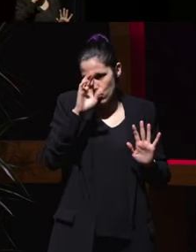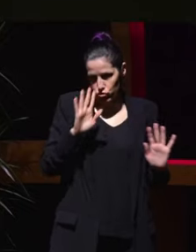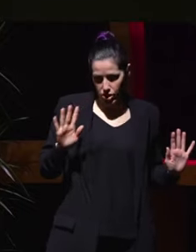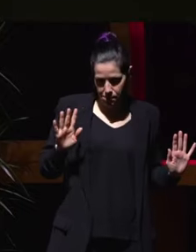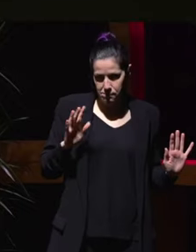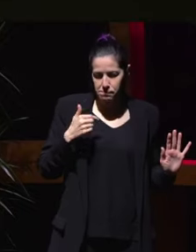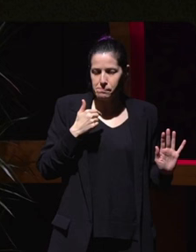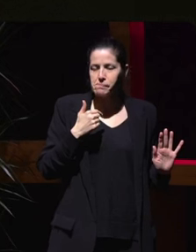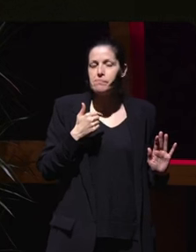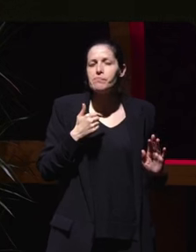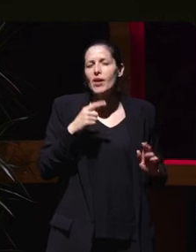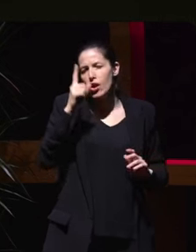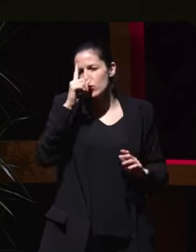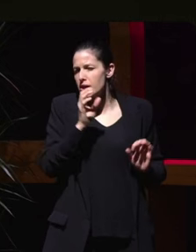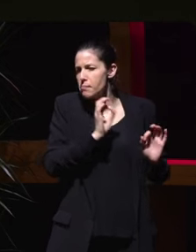ser